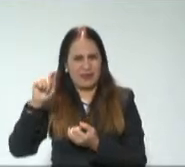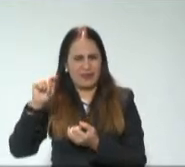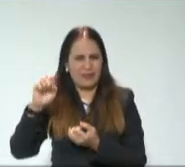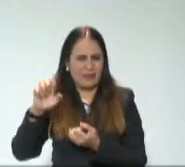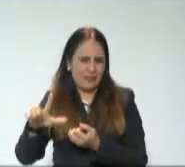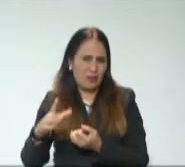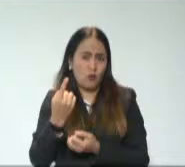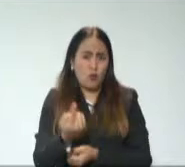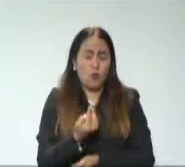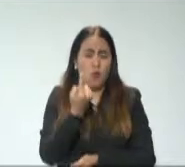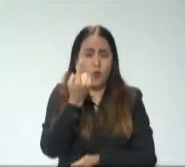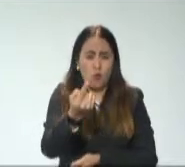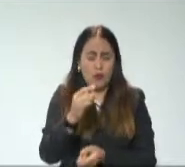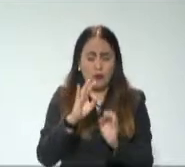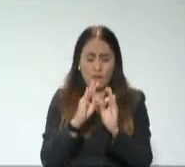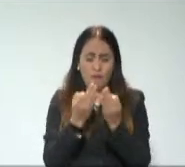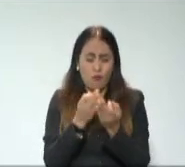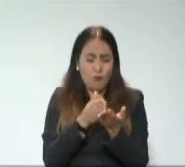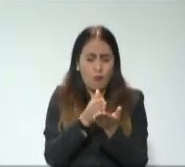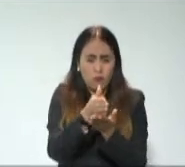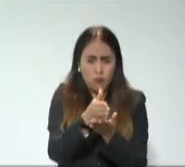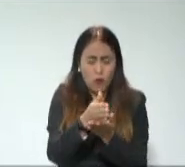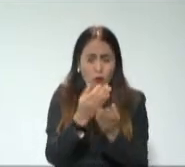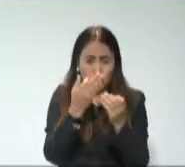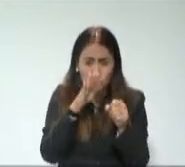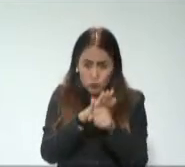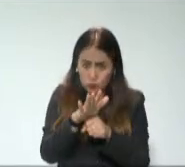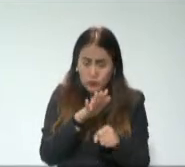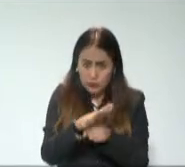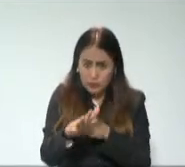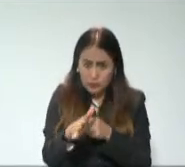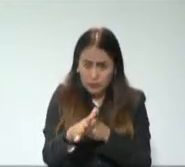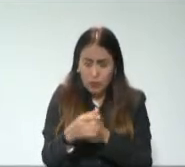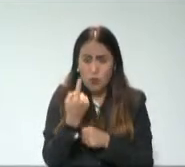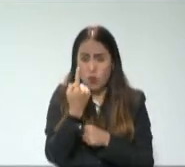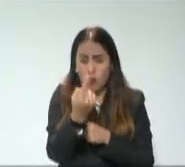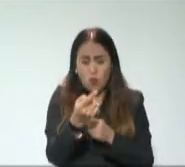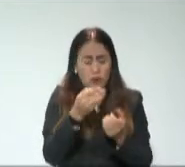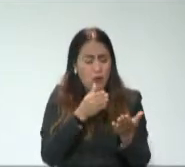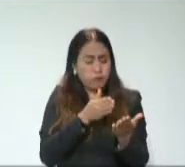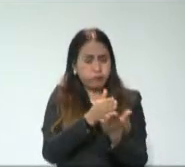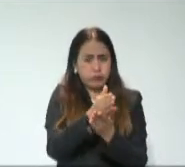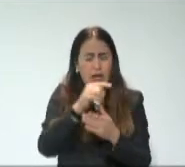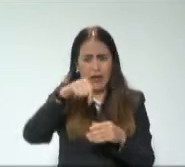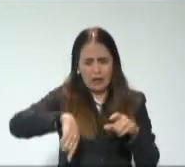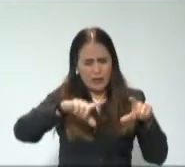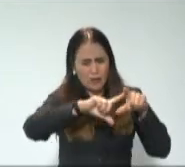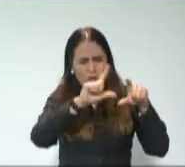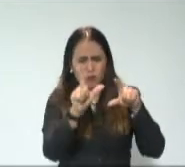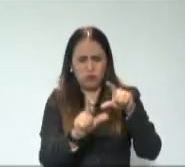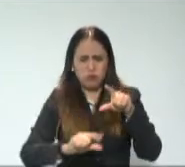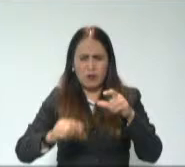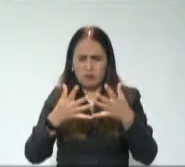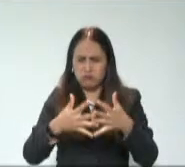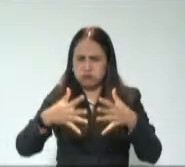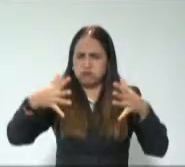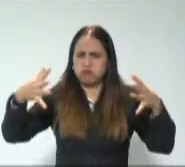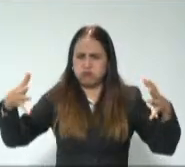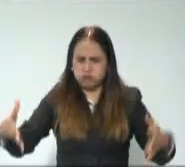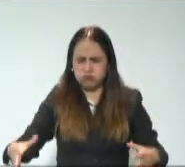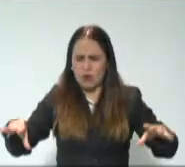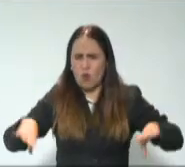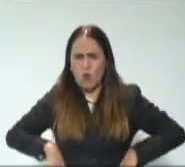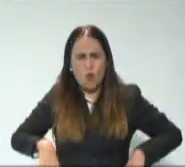información no es suficiente un solo canal de información en un país tan grande y tan diverso como el